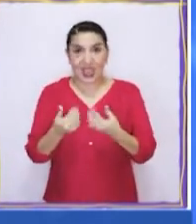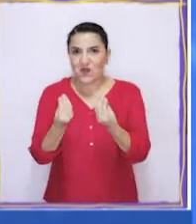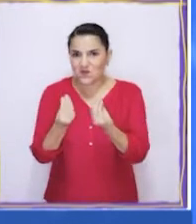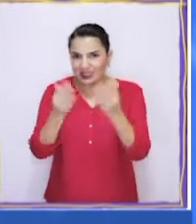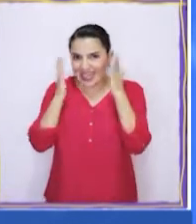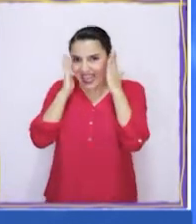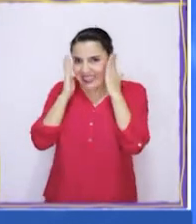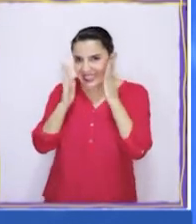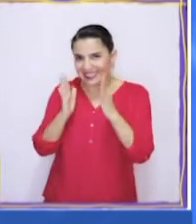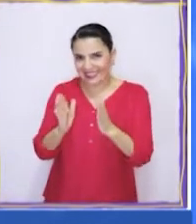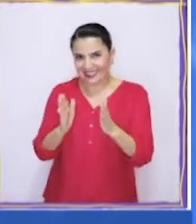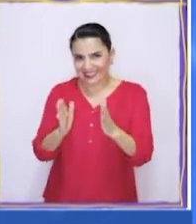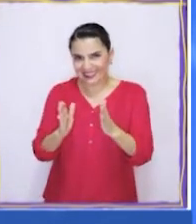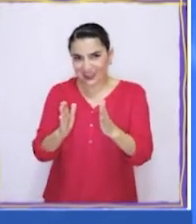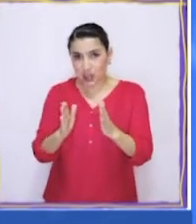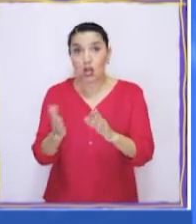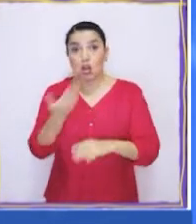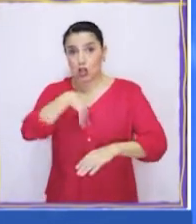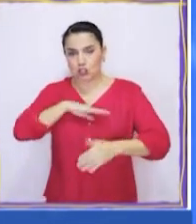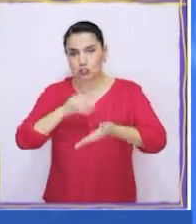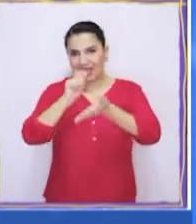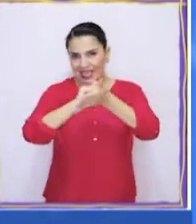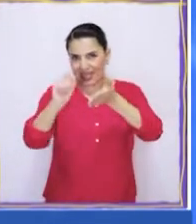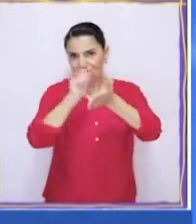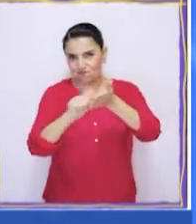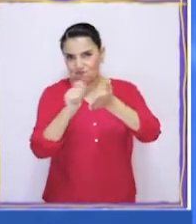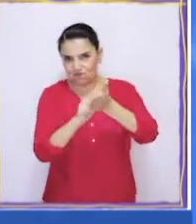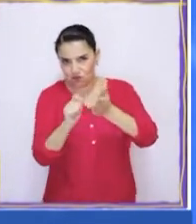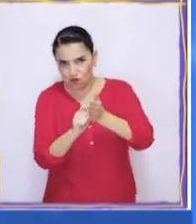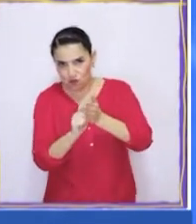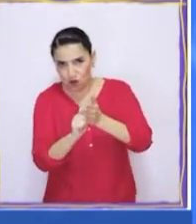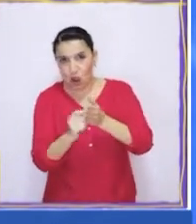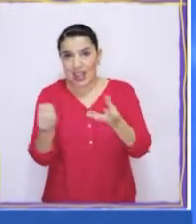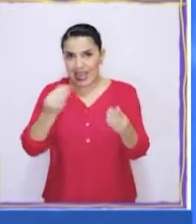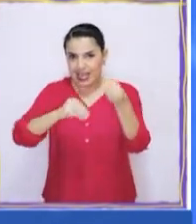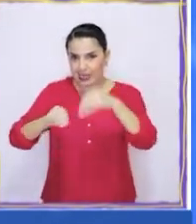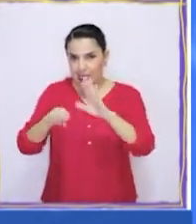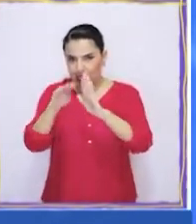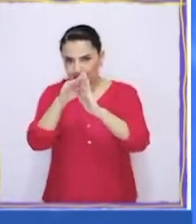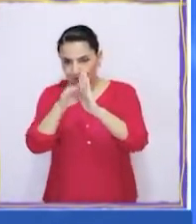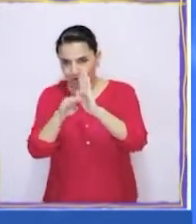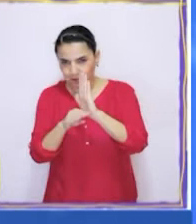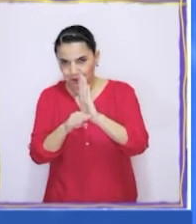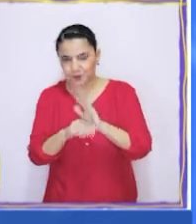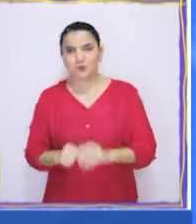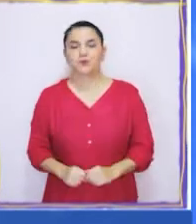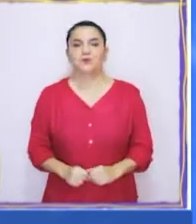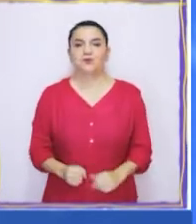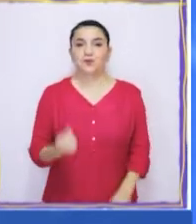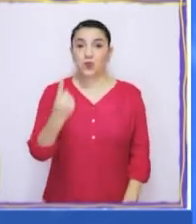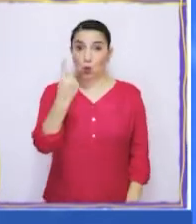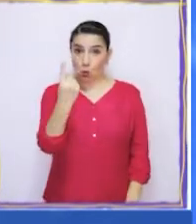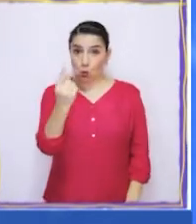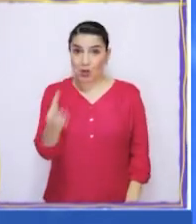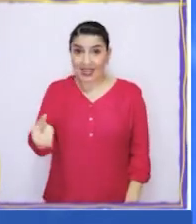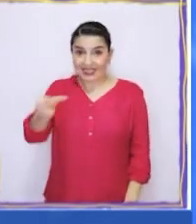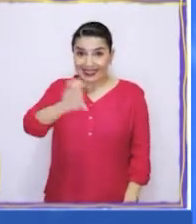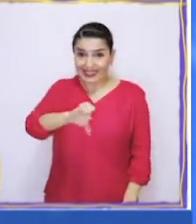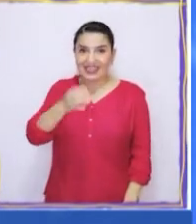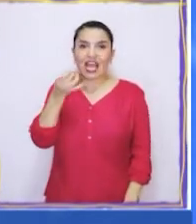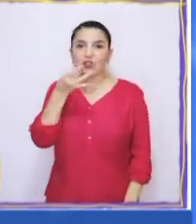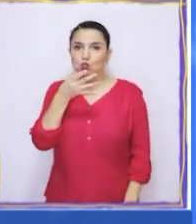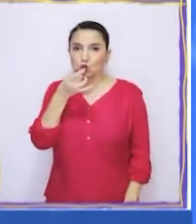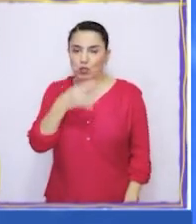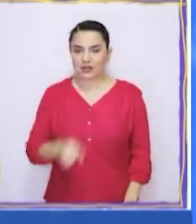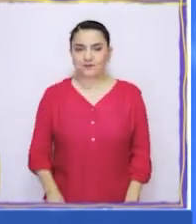pongan mucha atención que iremos escribiendo los ingredientes necesitamos una taza de